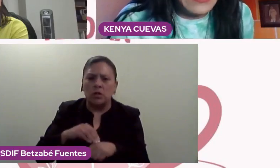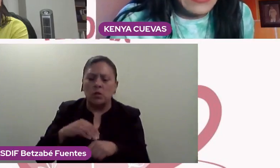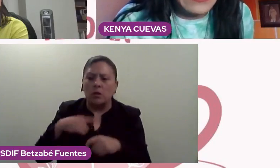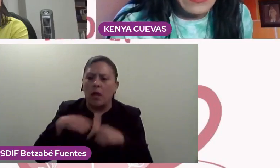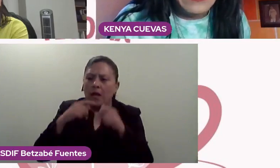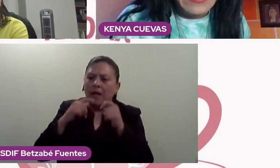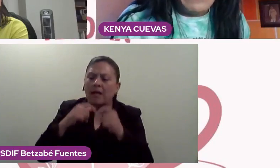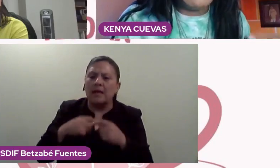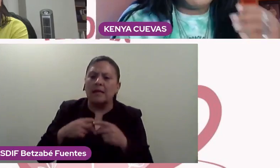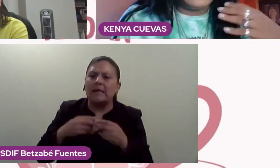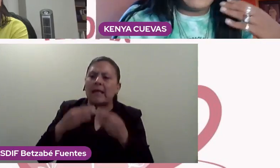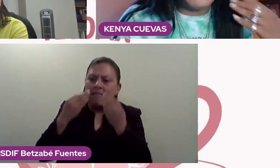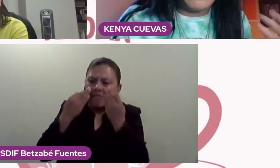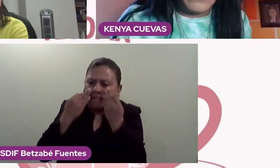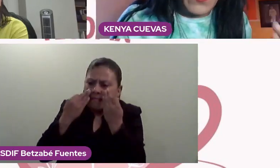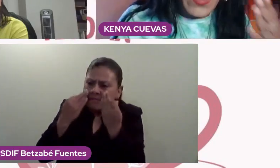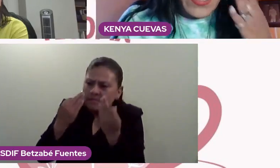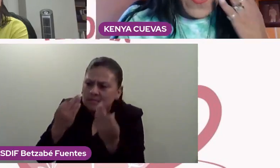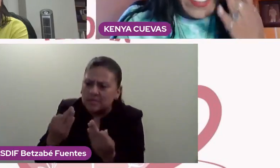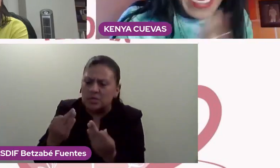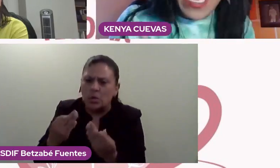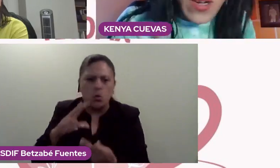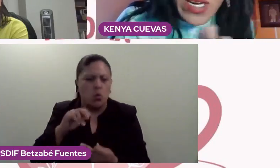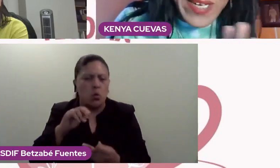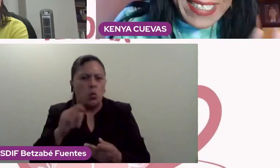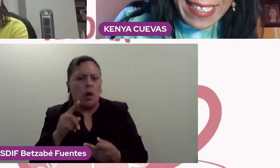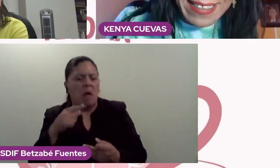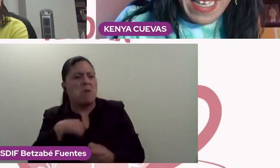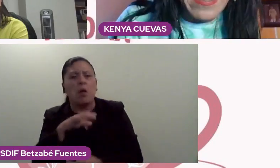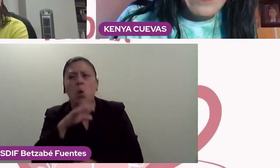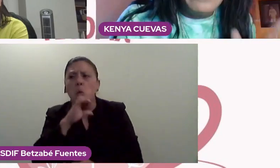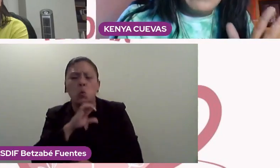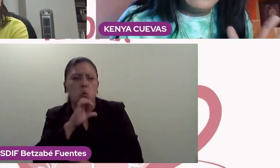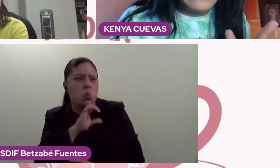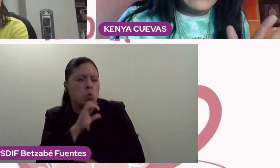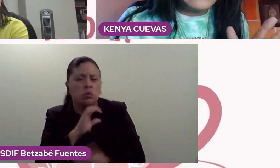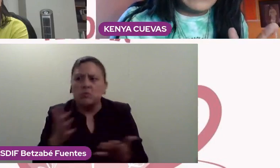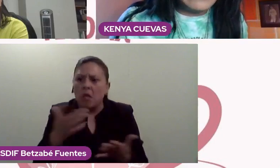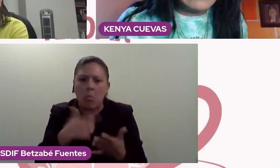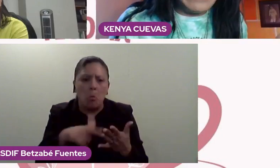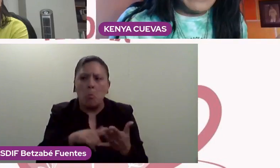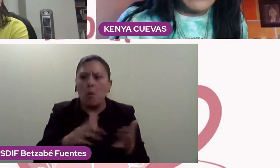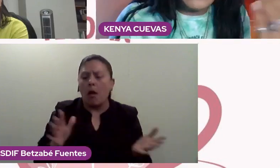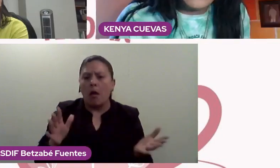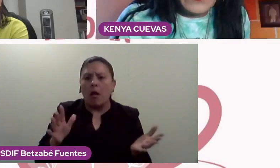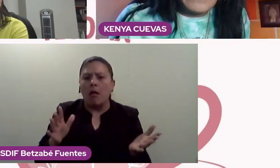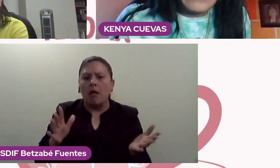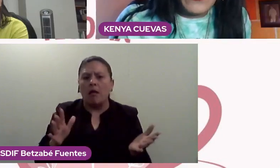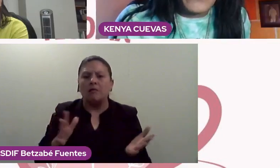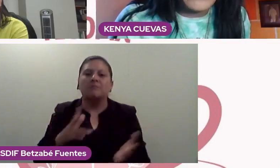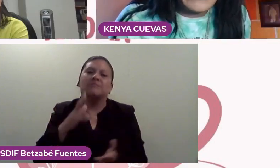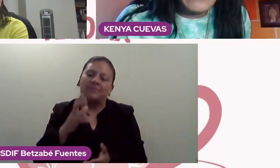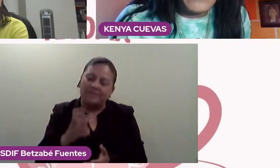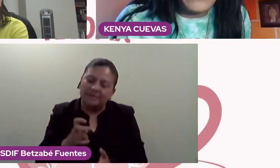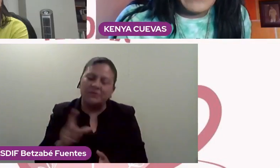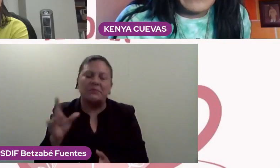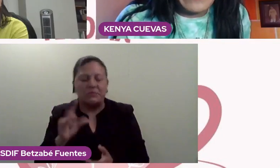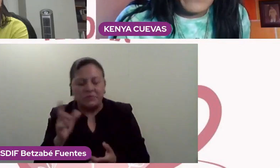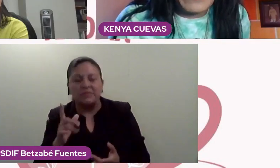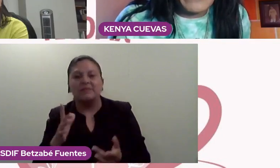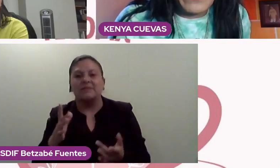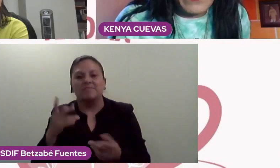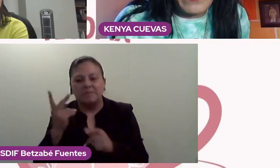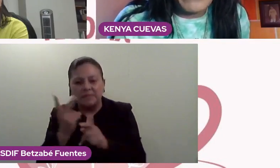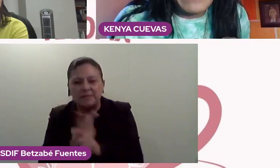víctima indirecta, me pone como curiosa el lugar, algo que no existe. Entonces, cuando sucede eso, con eso fue